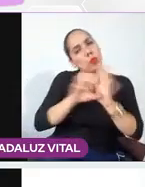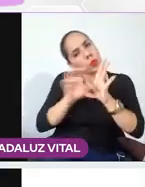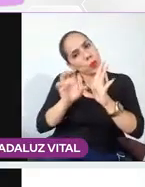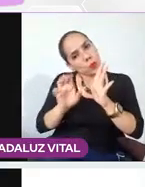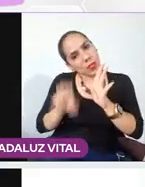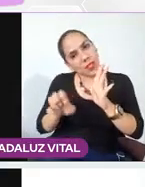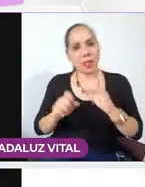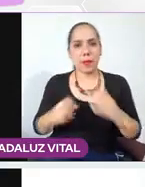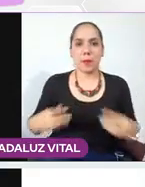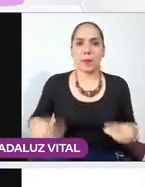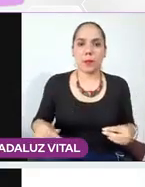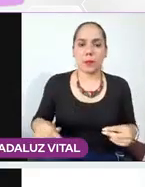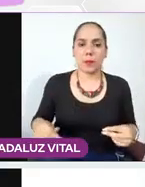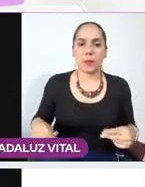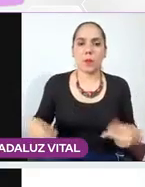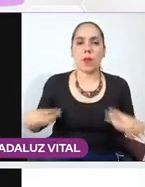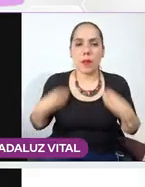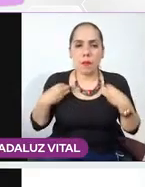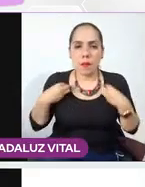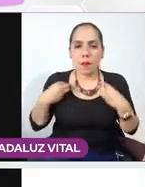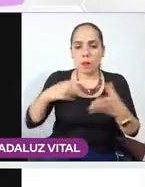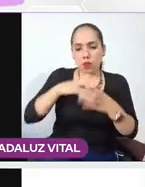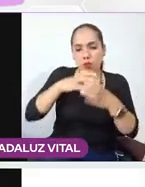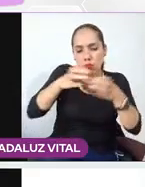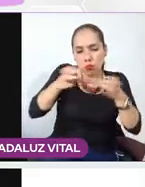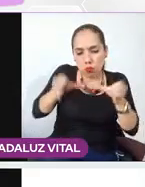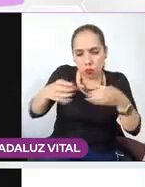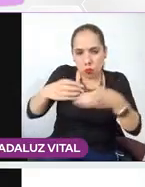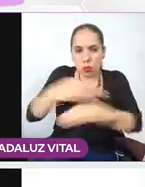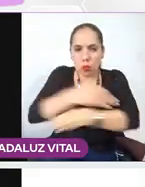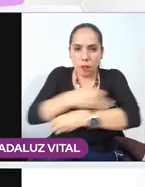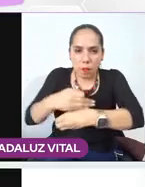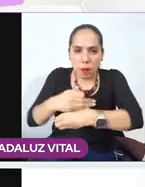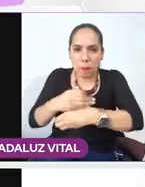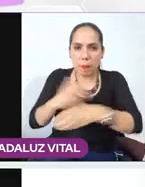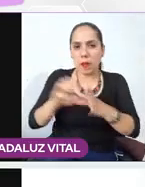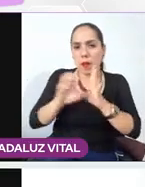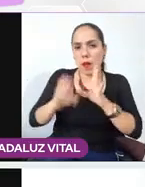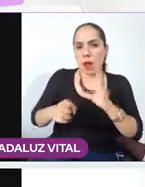en un núcleo donde está mamá y los 4 hijitos, y